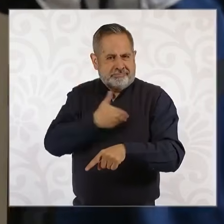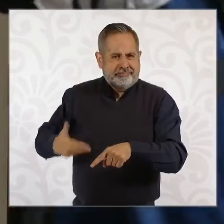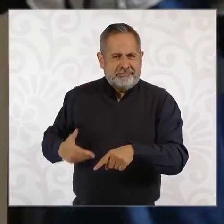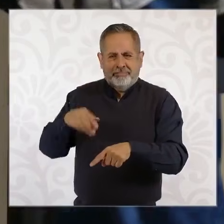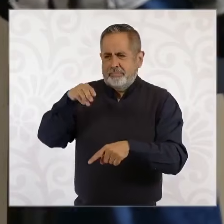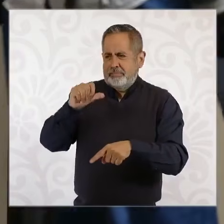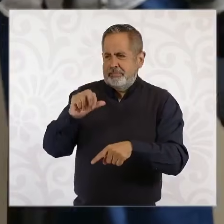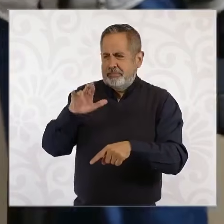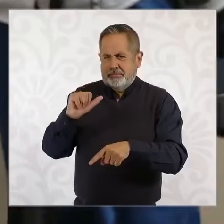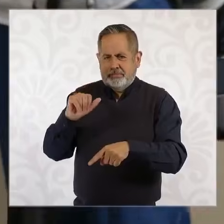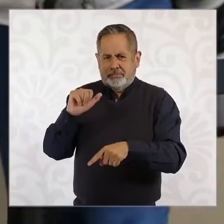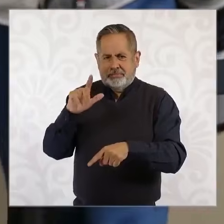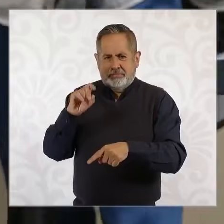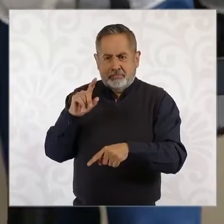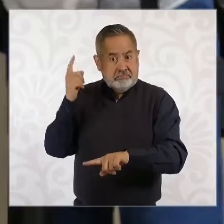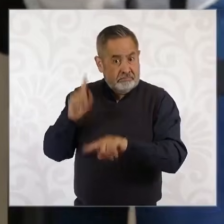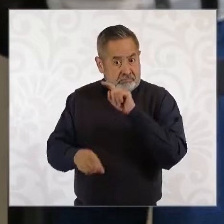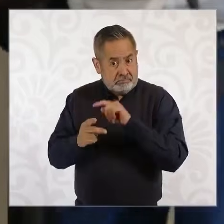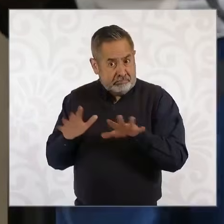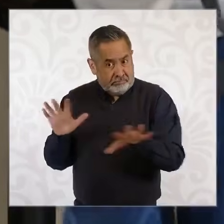¿Tiene usted algún conocimiento? ¿Le han comentado algo al